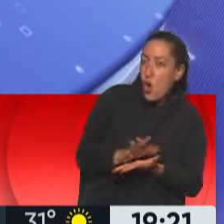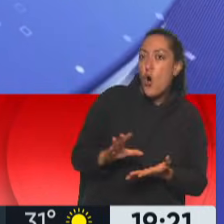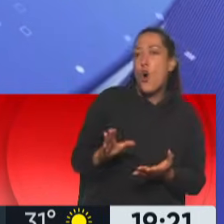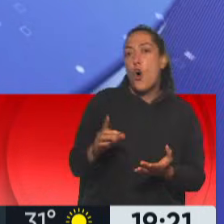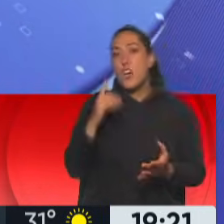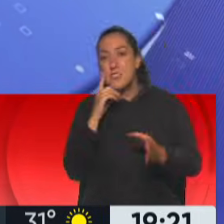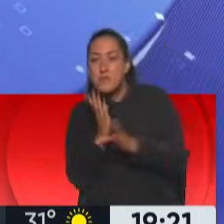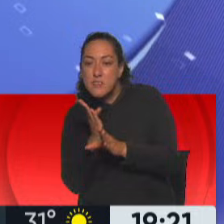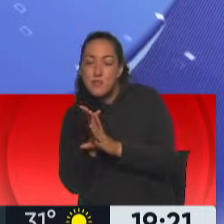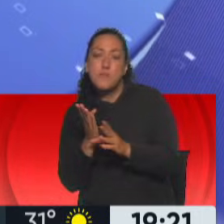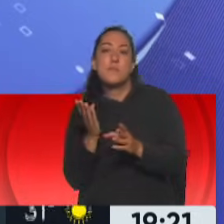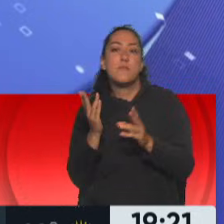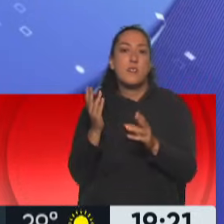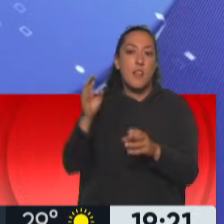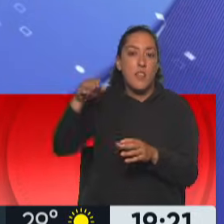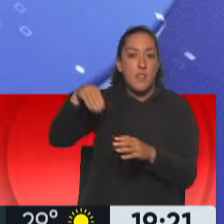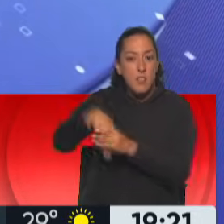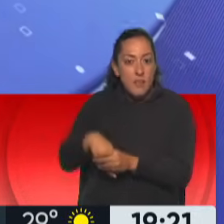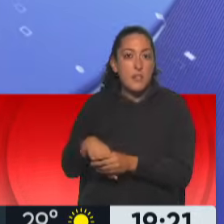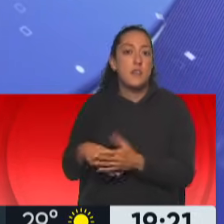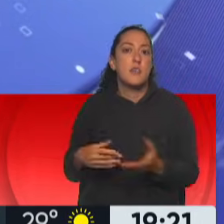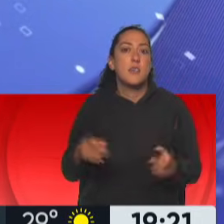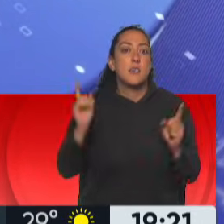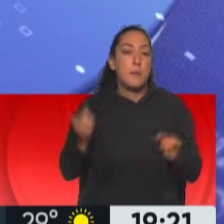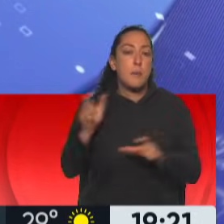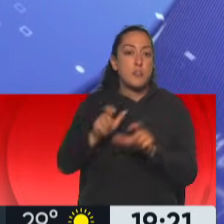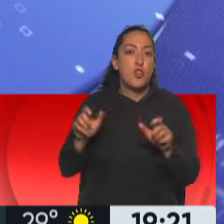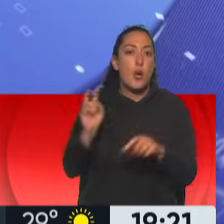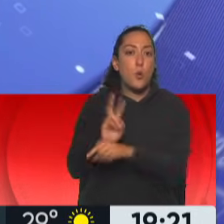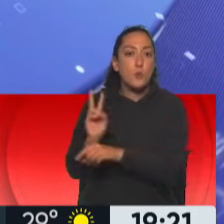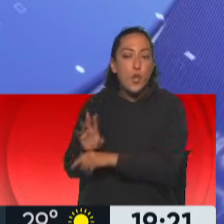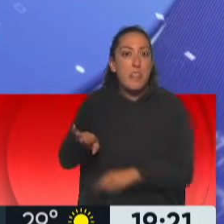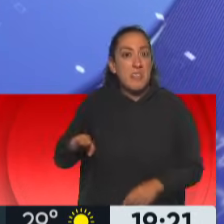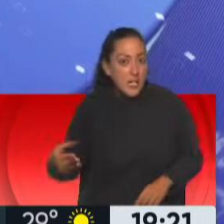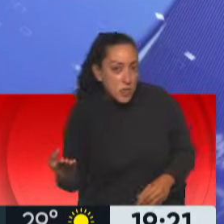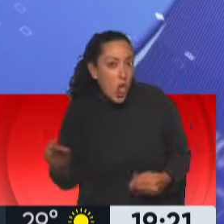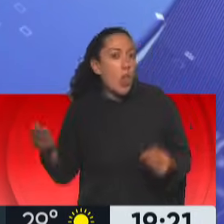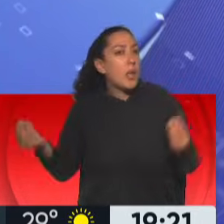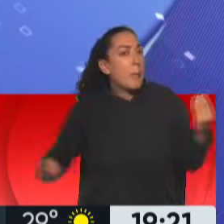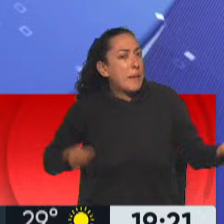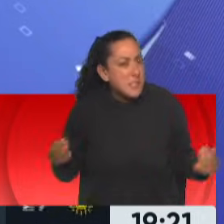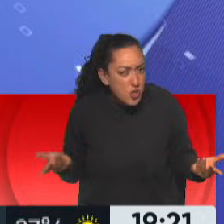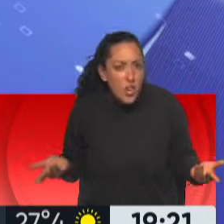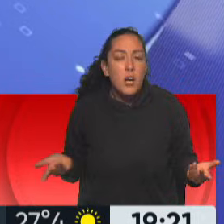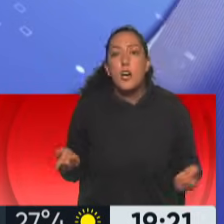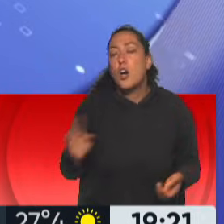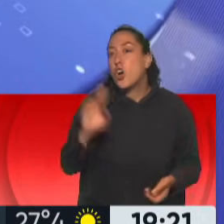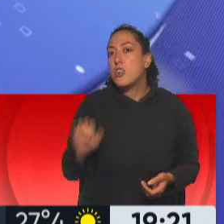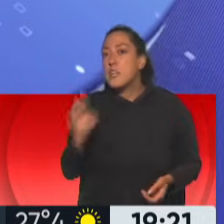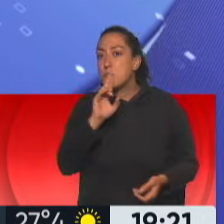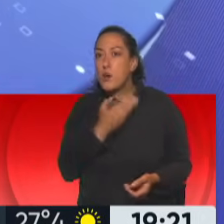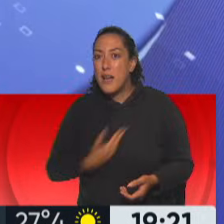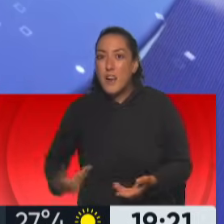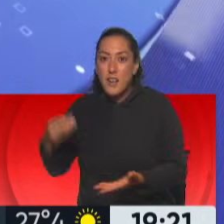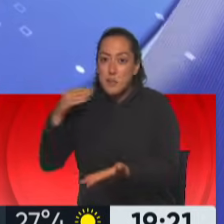entre la custodia, ¿no? Pero bueno, en torno a eso, lo que pasa con Delcy Rodríguez es interesante porque, bueno, ella